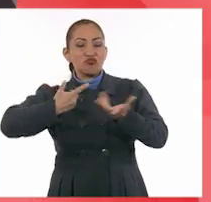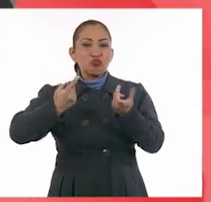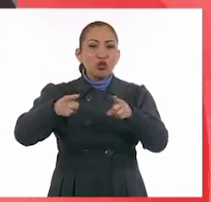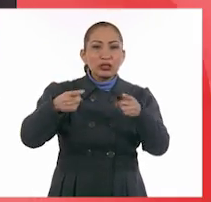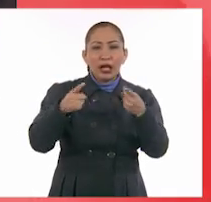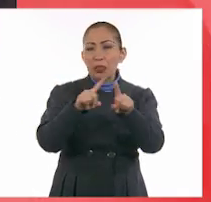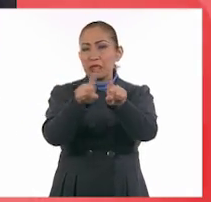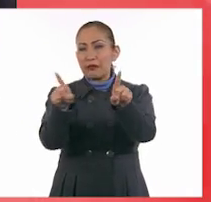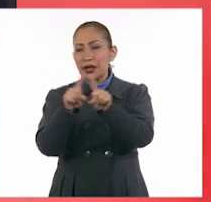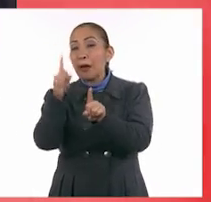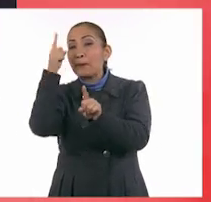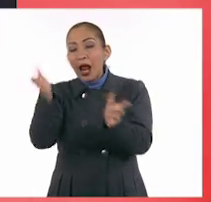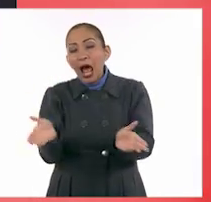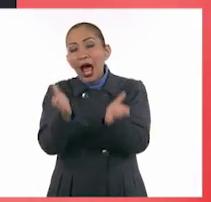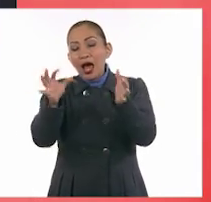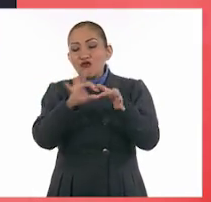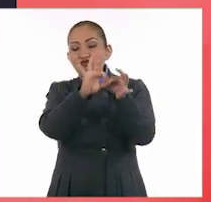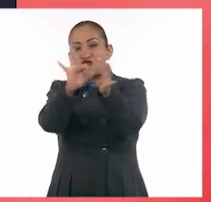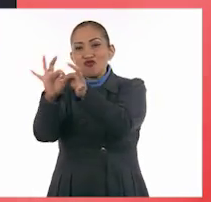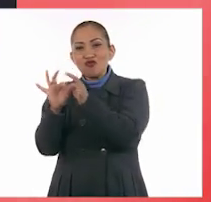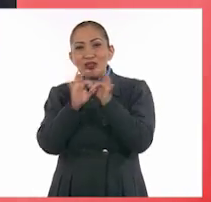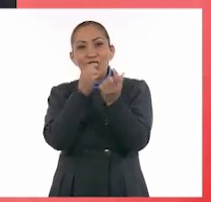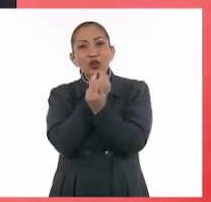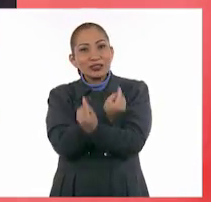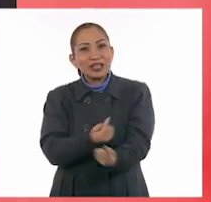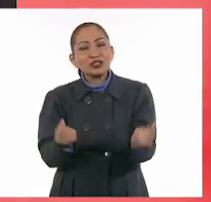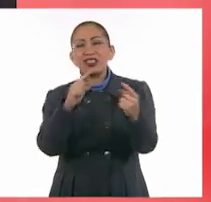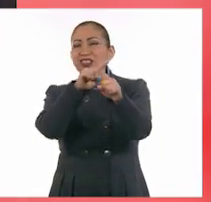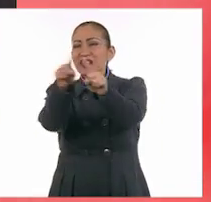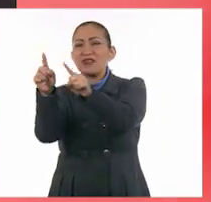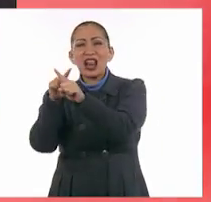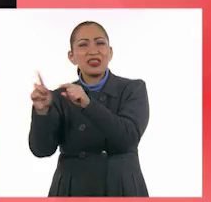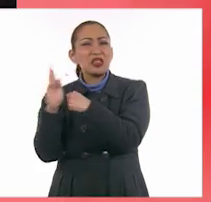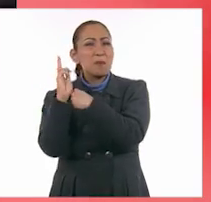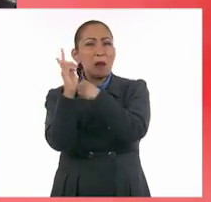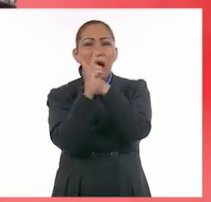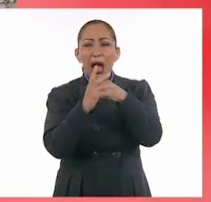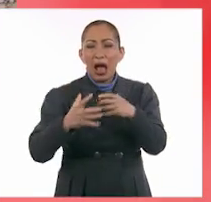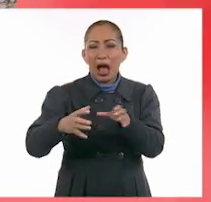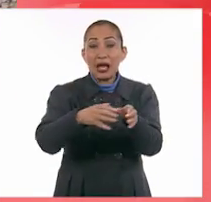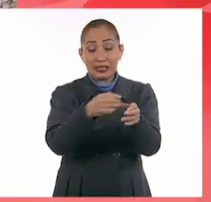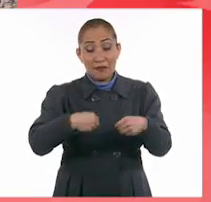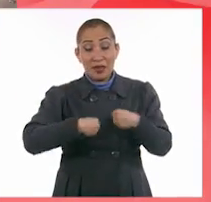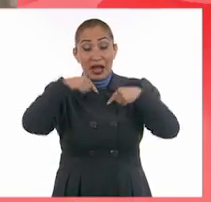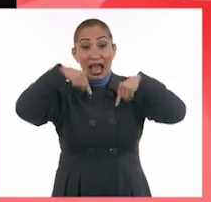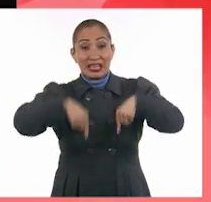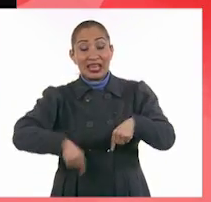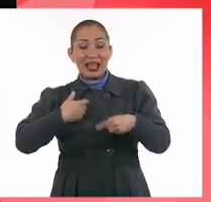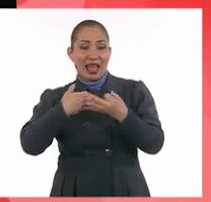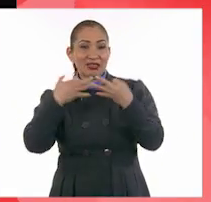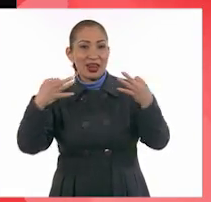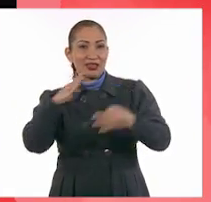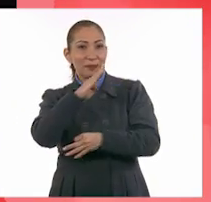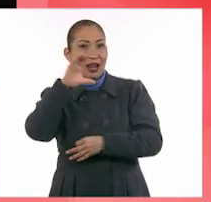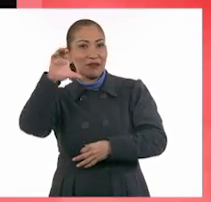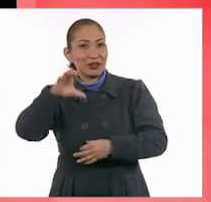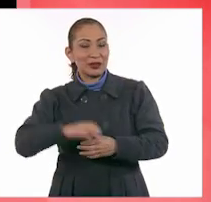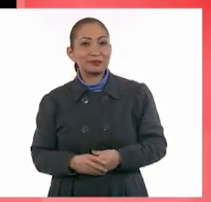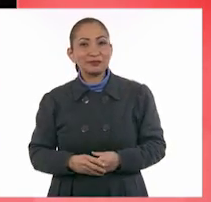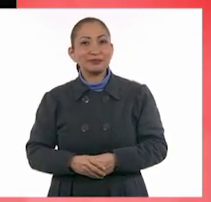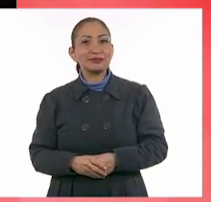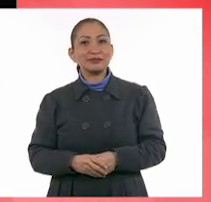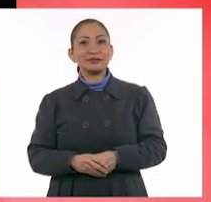instrumentos musicales para fomentar la unión entre los niños de todas las nacionalidades que radican en las bellas tierras